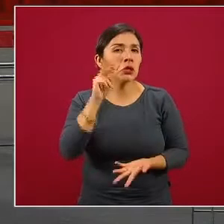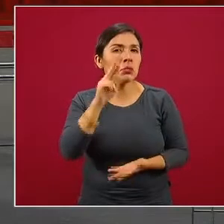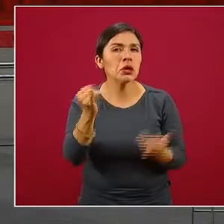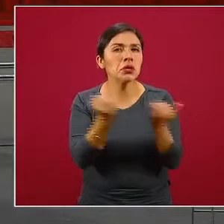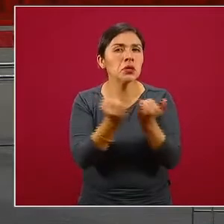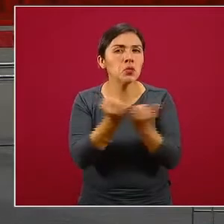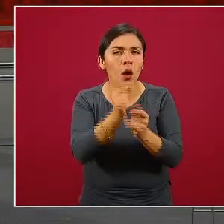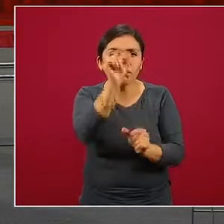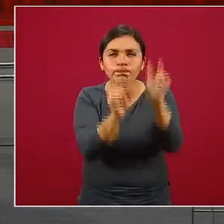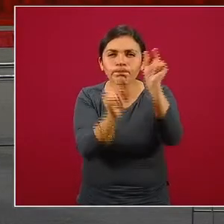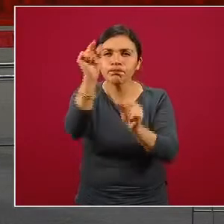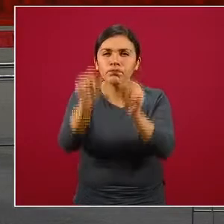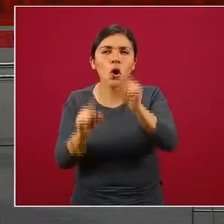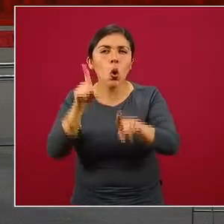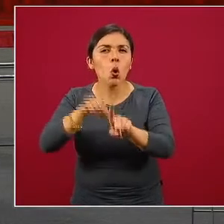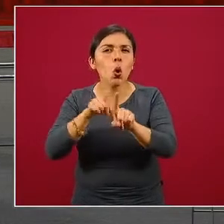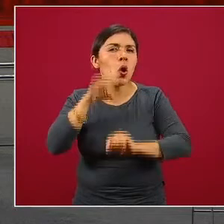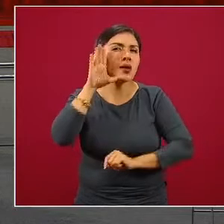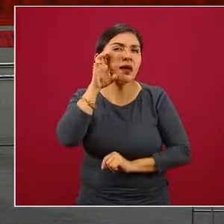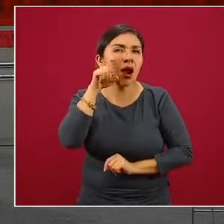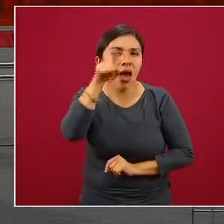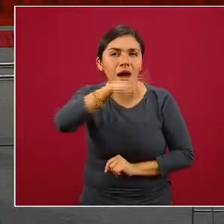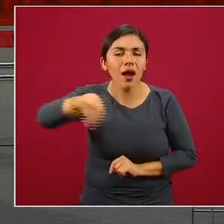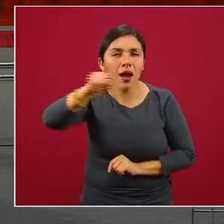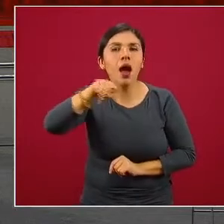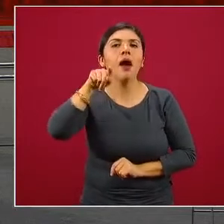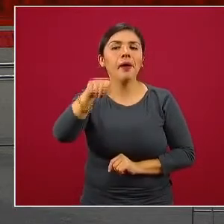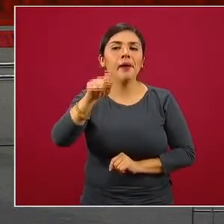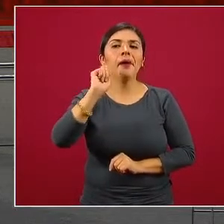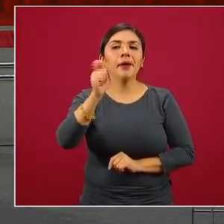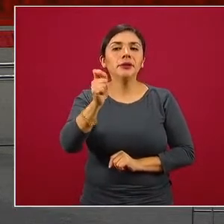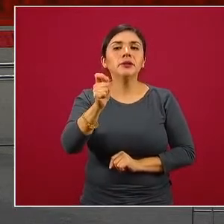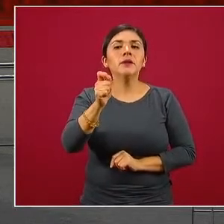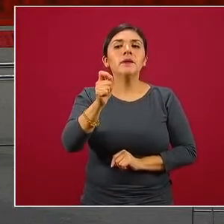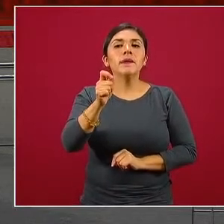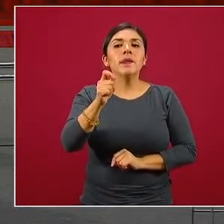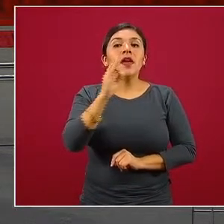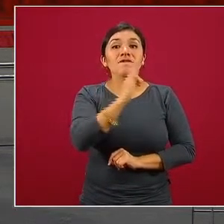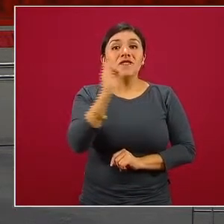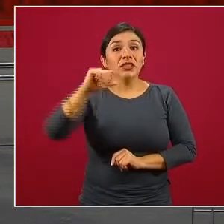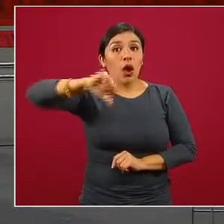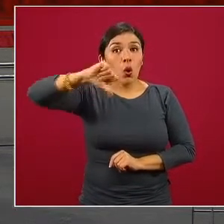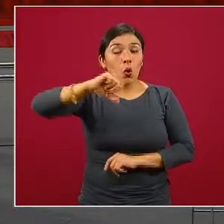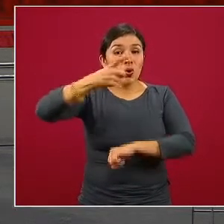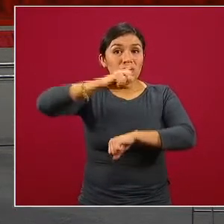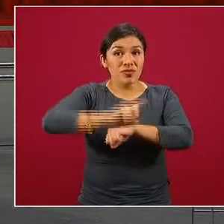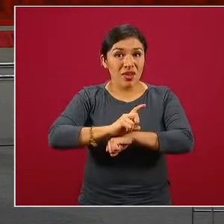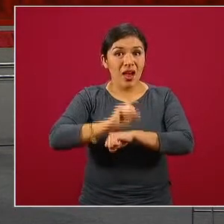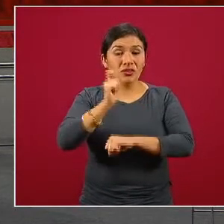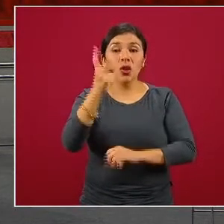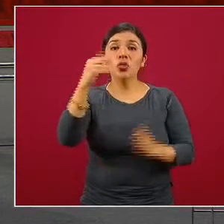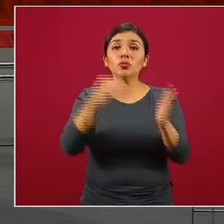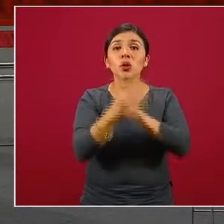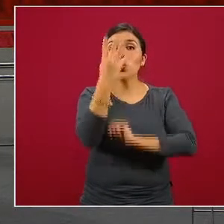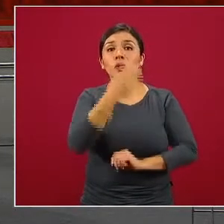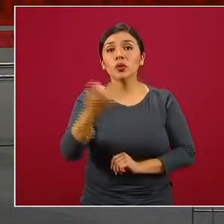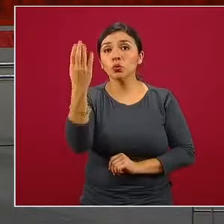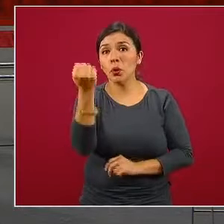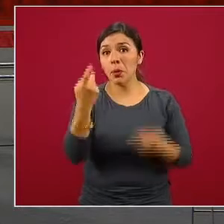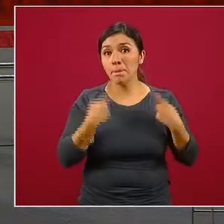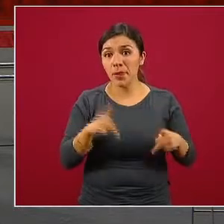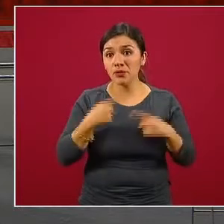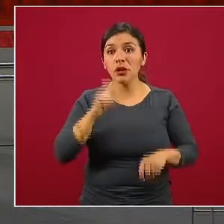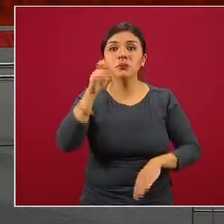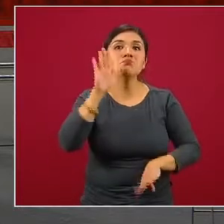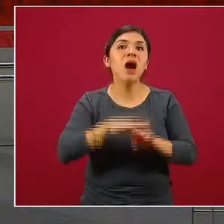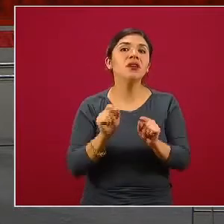claramente en las barras naranjas que precisamente esta barra con fecha de hoy, que representan estos 2.409, sería la